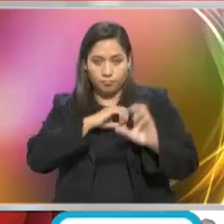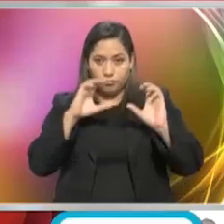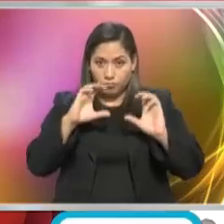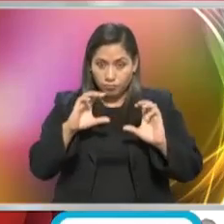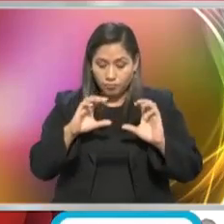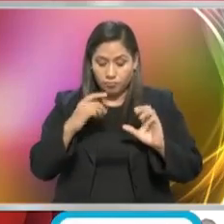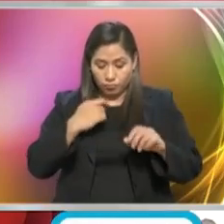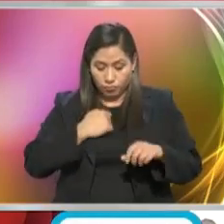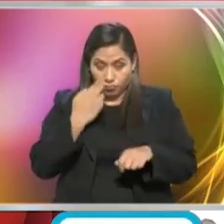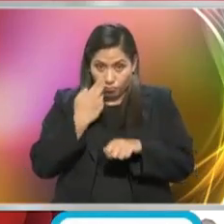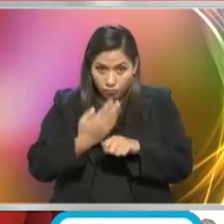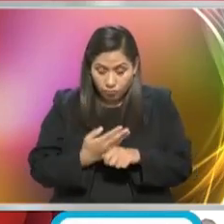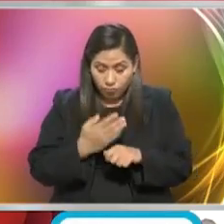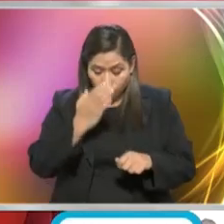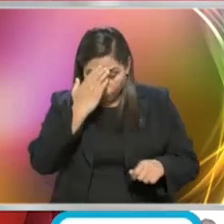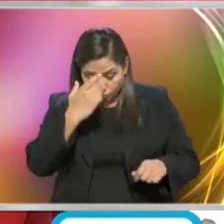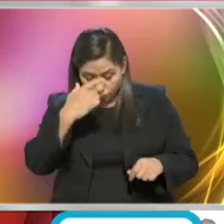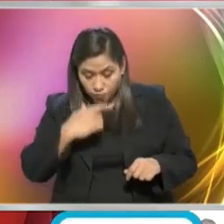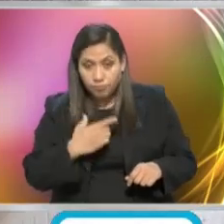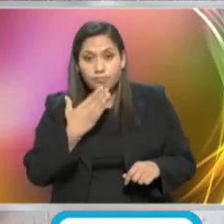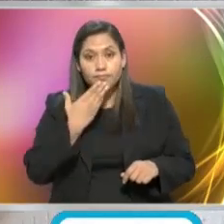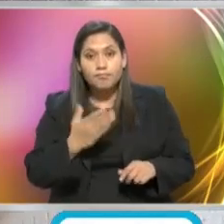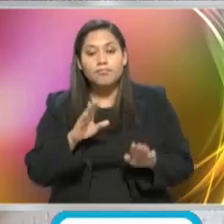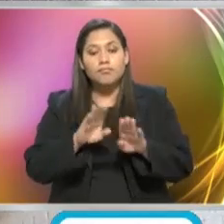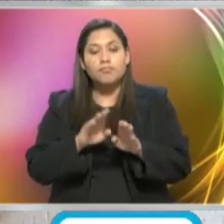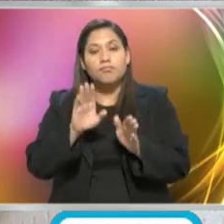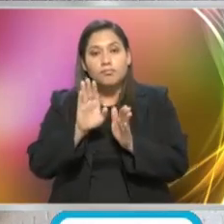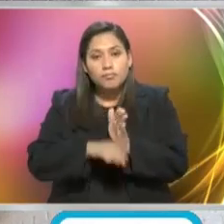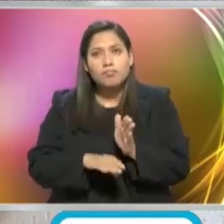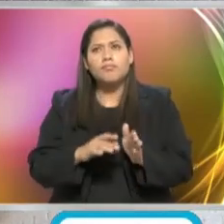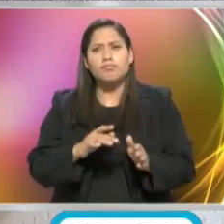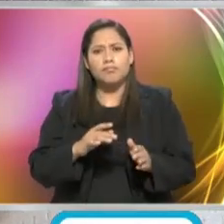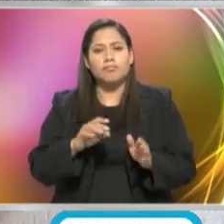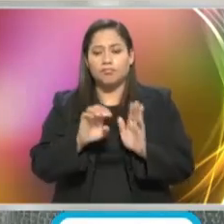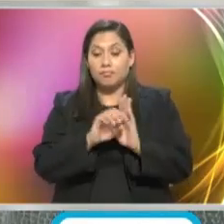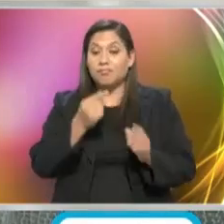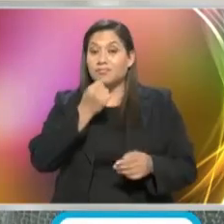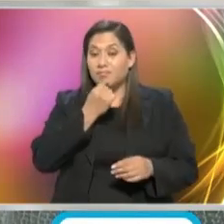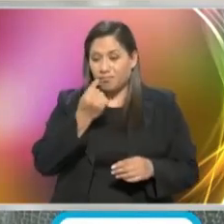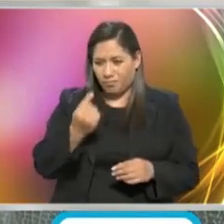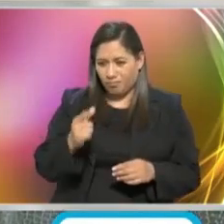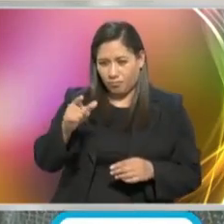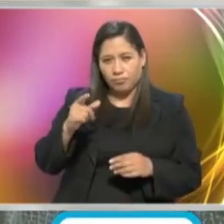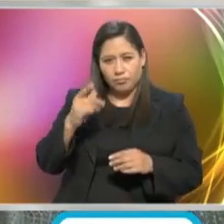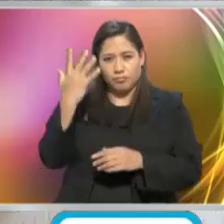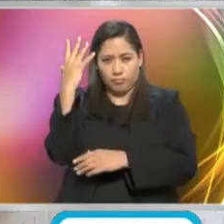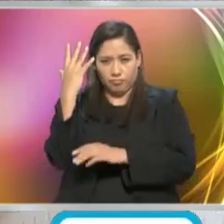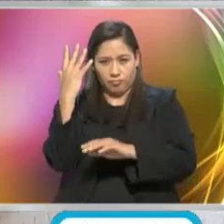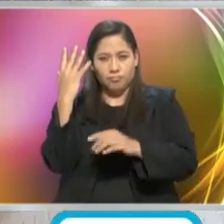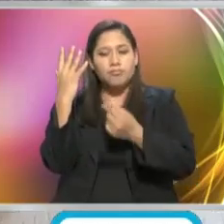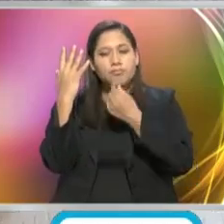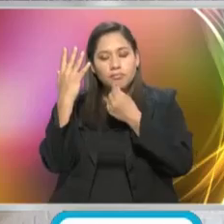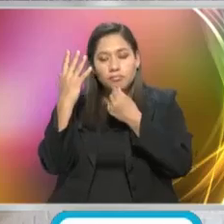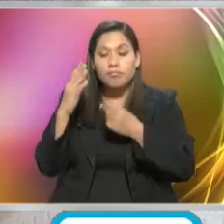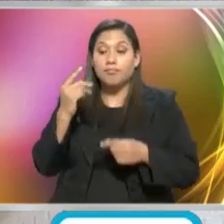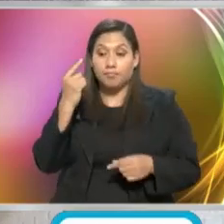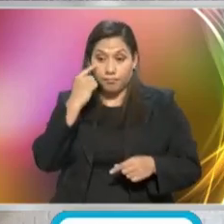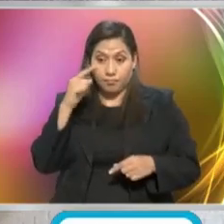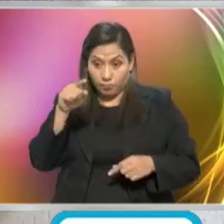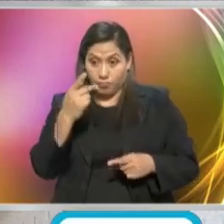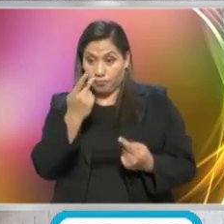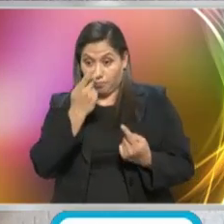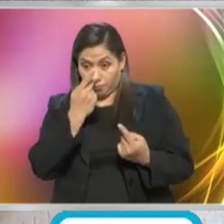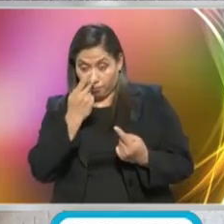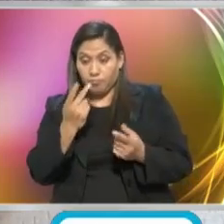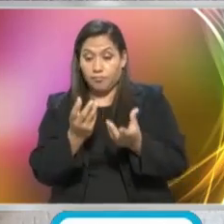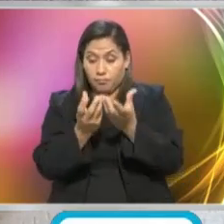la autorresponsabilidad y el conocimiento, por ejemplo, de tus genitales. Cuando a un niño tú le explicas en el preescolar que él tiene